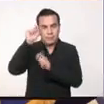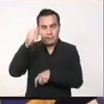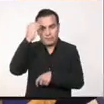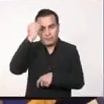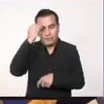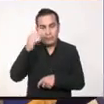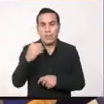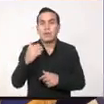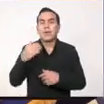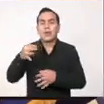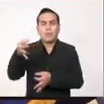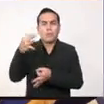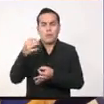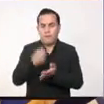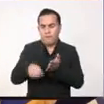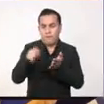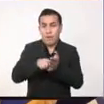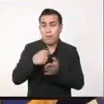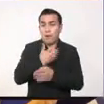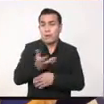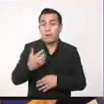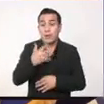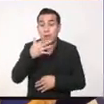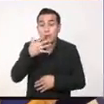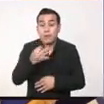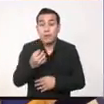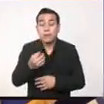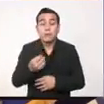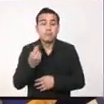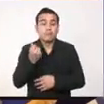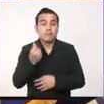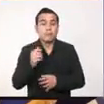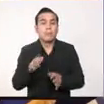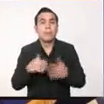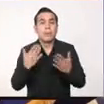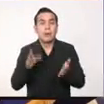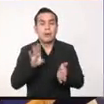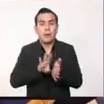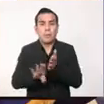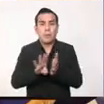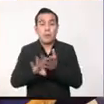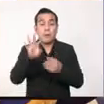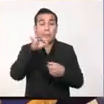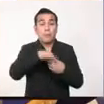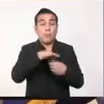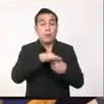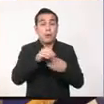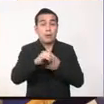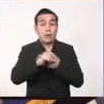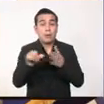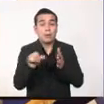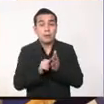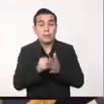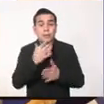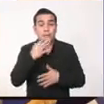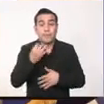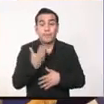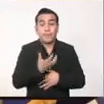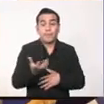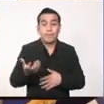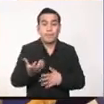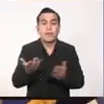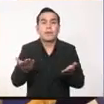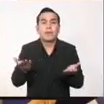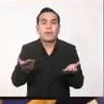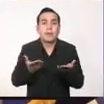hay documentos, firmas, etcétera. Ese dinero se utilizaba para comprar votos en la Asamblea Legislativa, para armar mayorías parlamentarias y